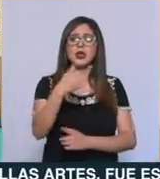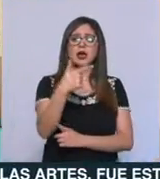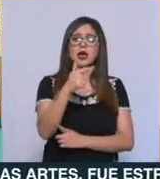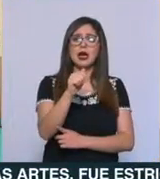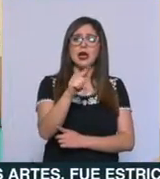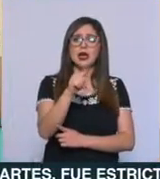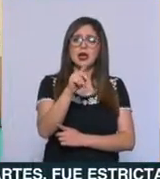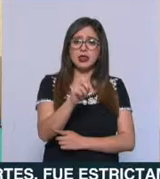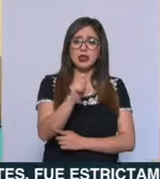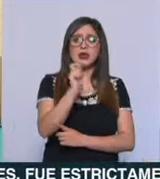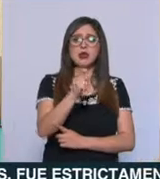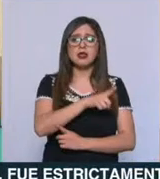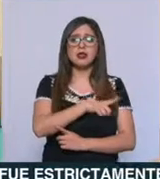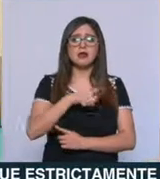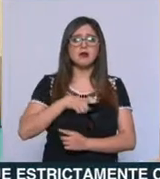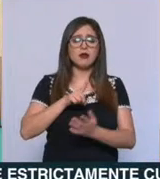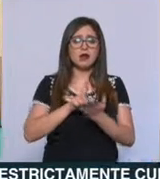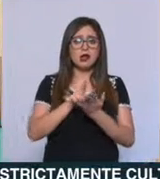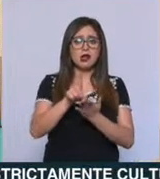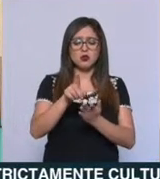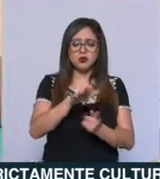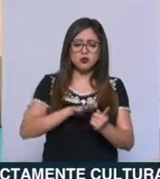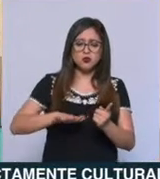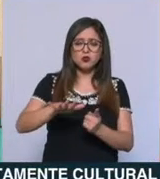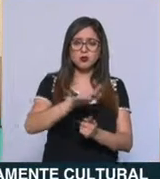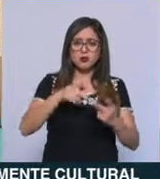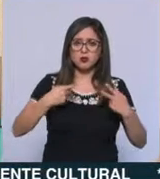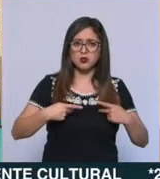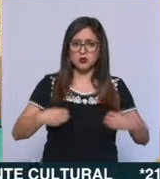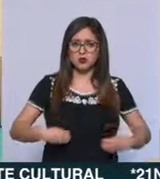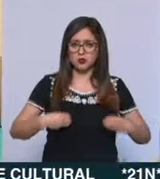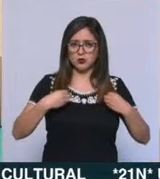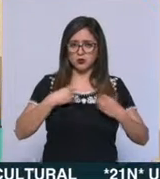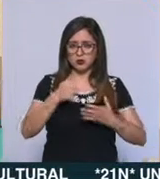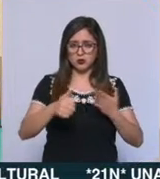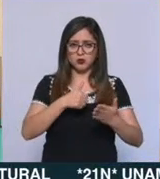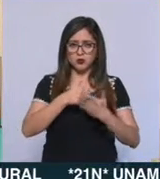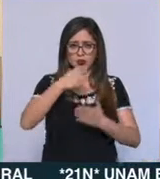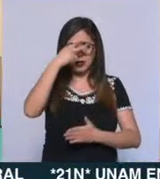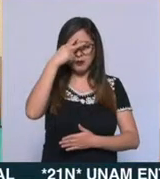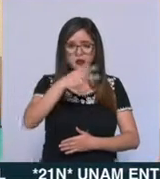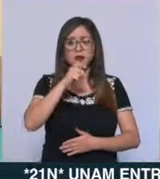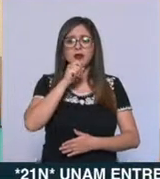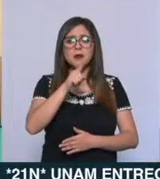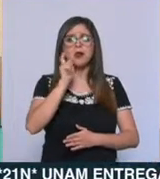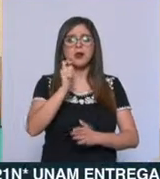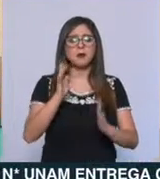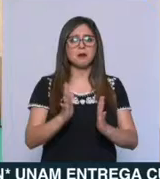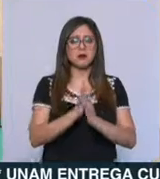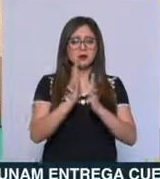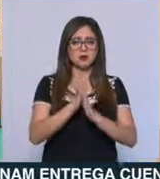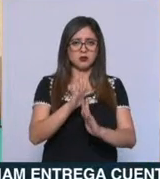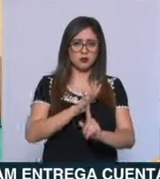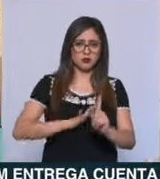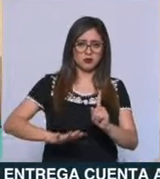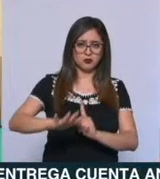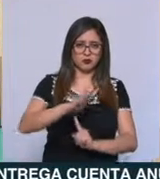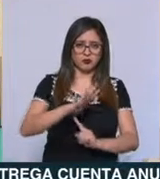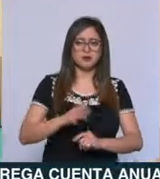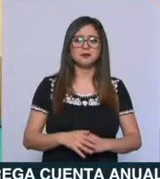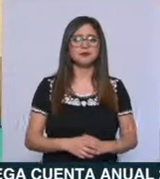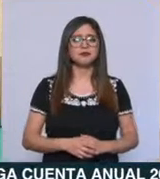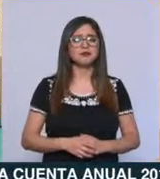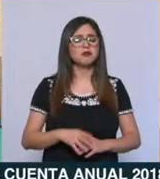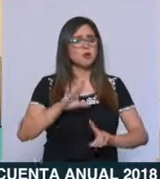del conjunto de derechos que gozan sus habitantes, así como el ejercicio de la ciudadanía y participación social. Tendrá